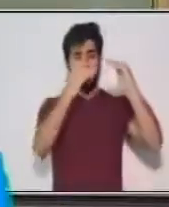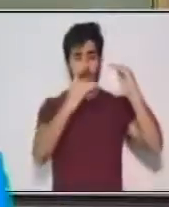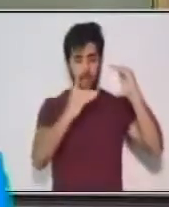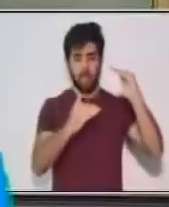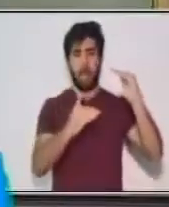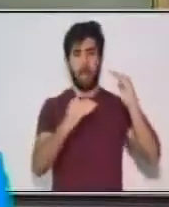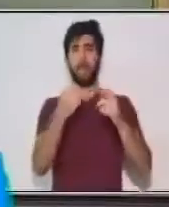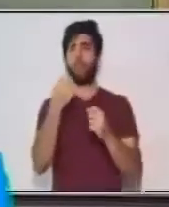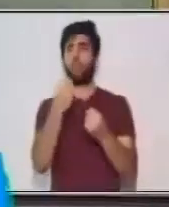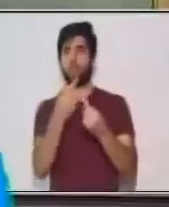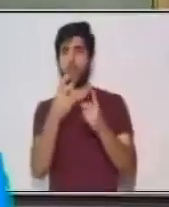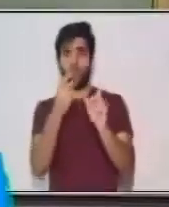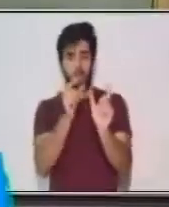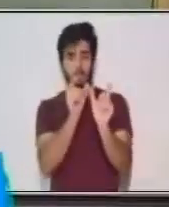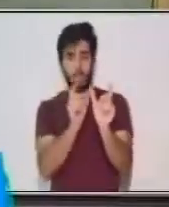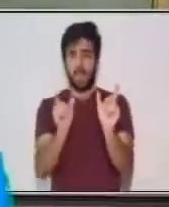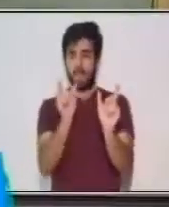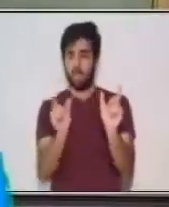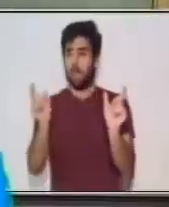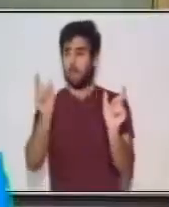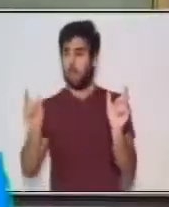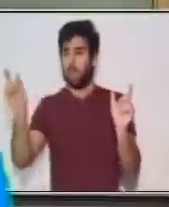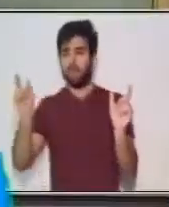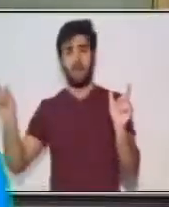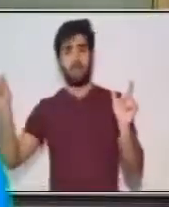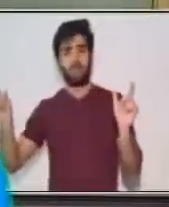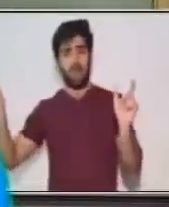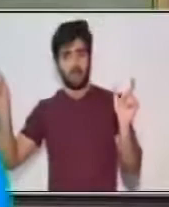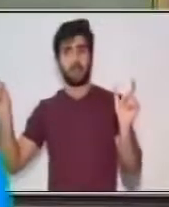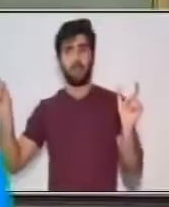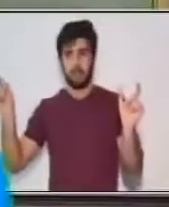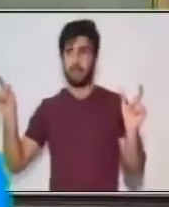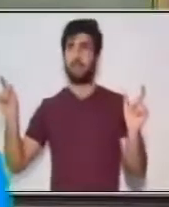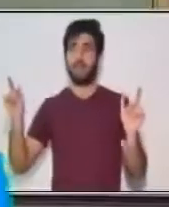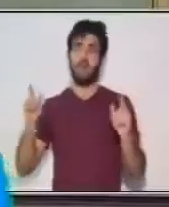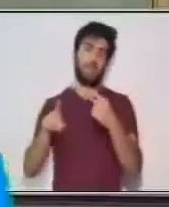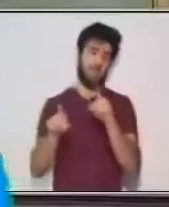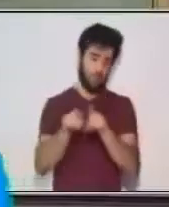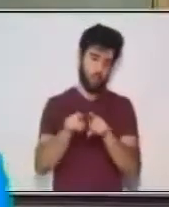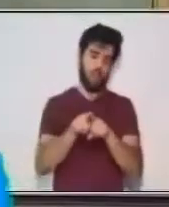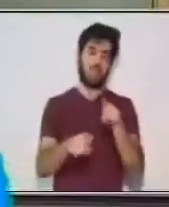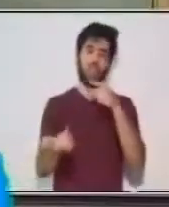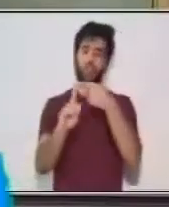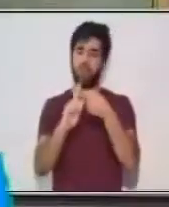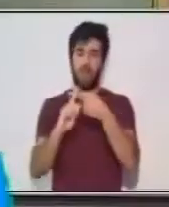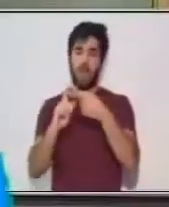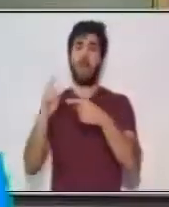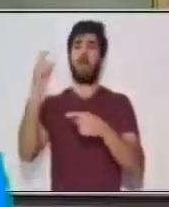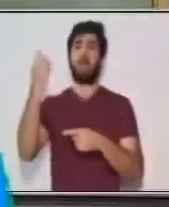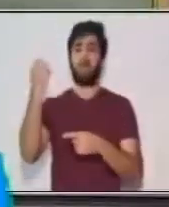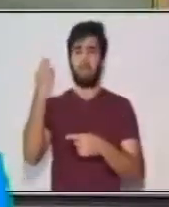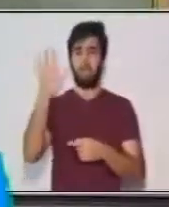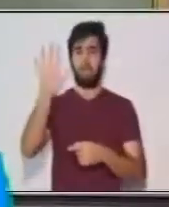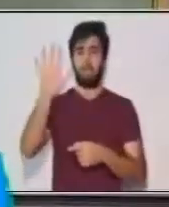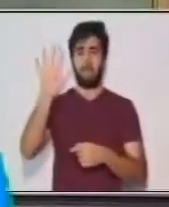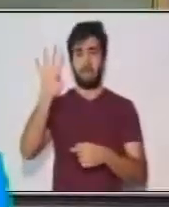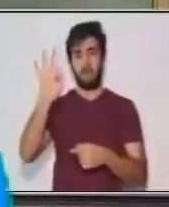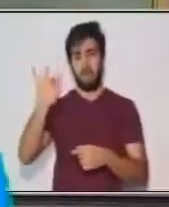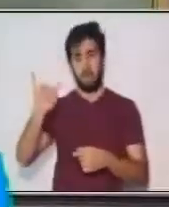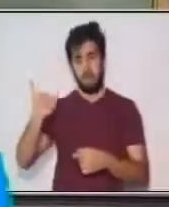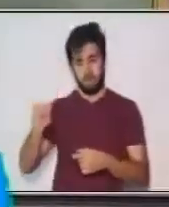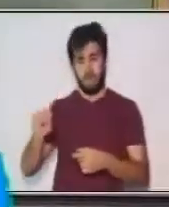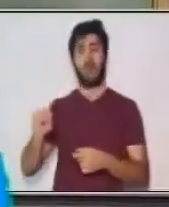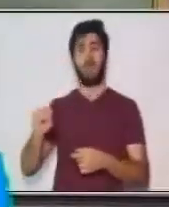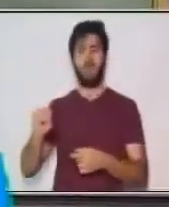pero disminuía ese valor del dígito. Y en la suma, el sumando era un número menor al de la